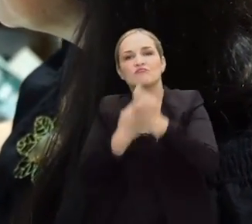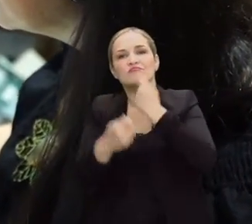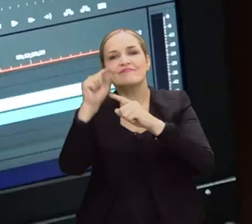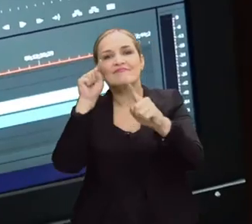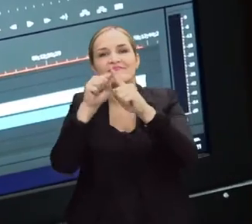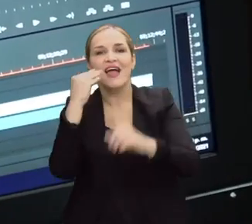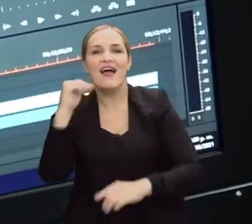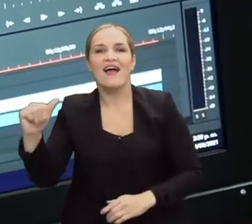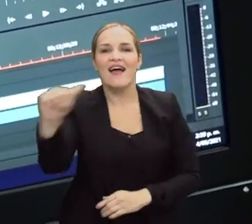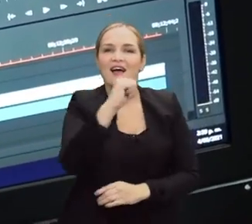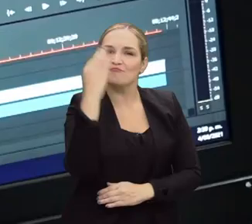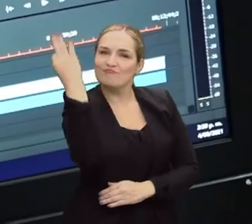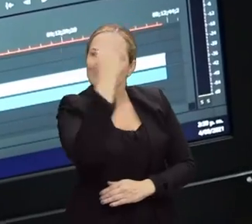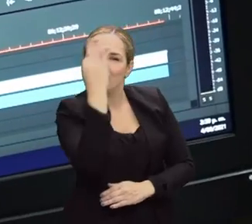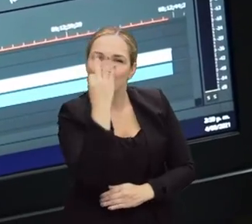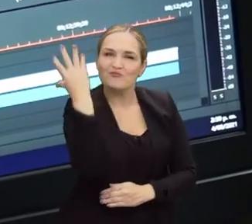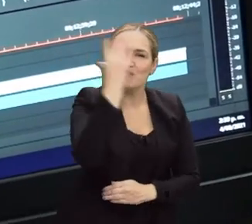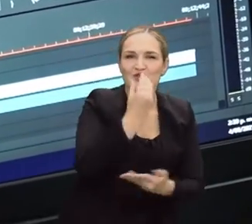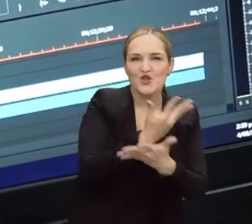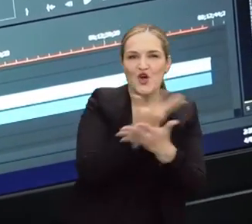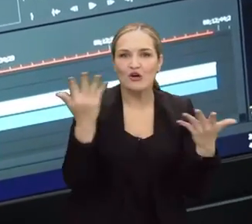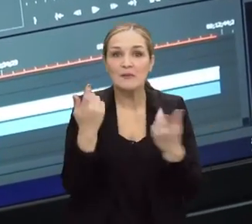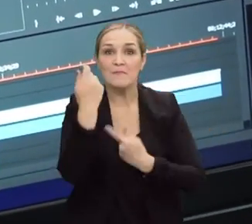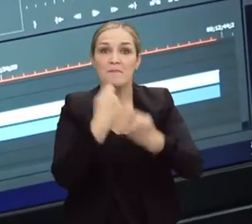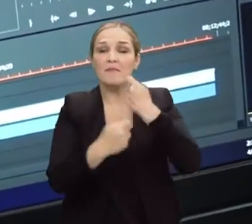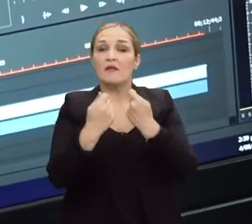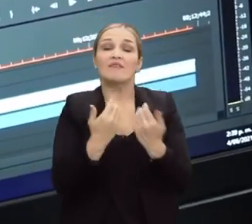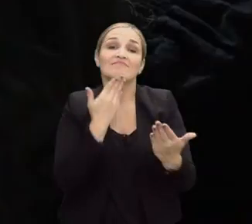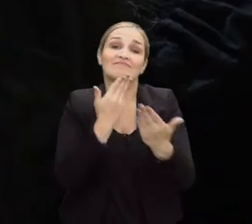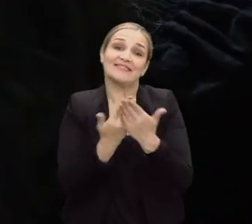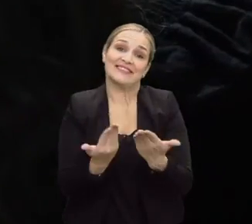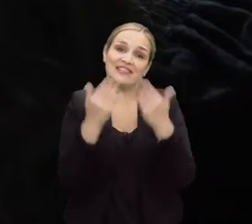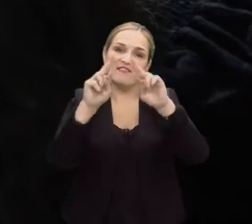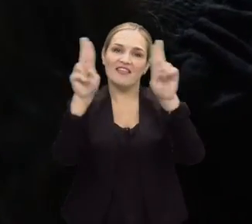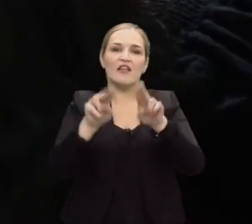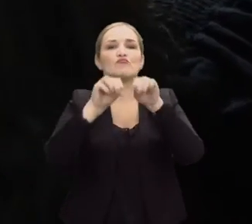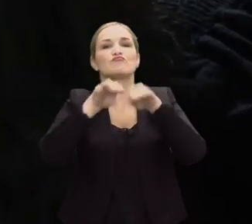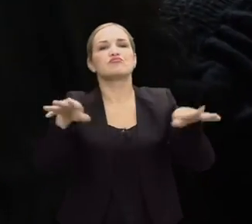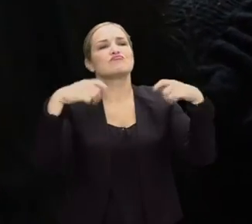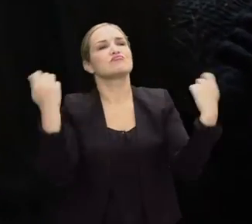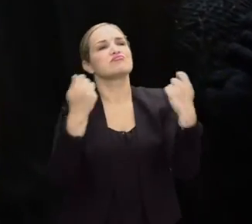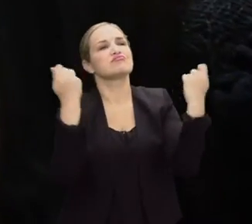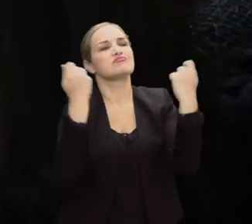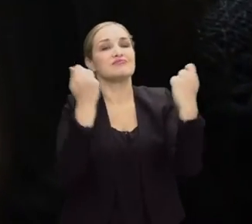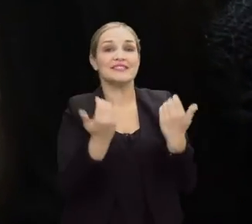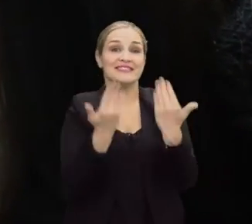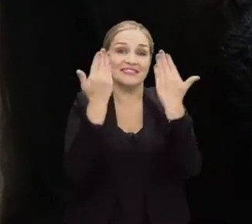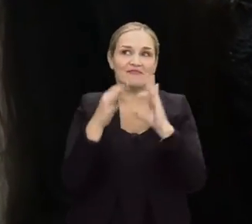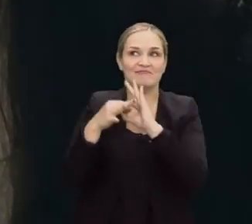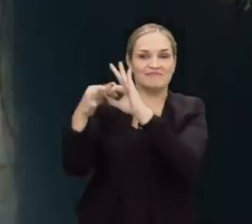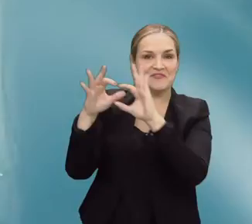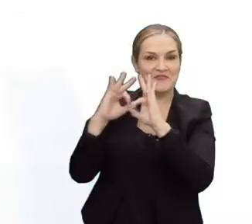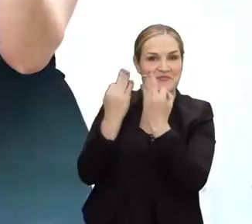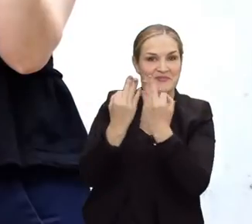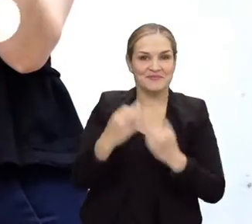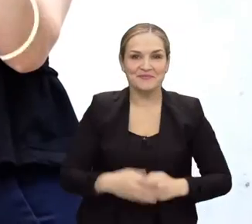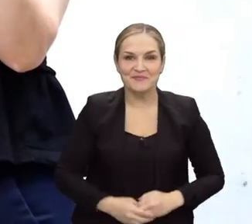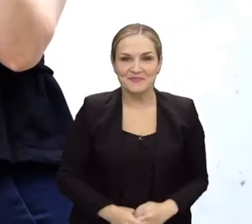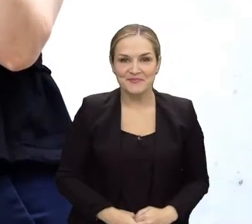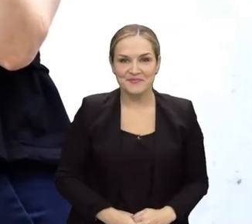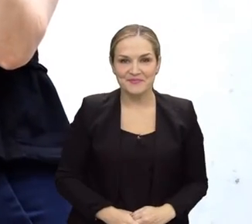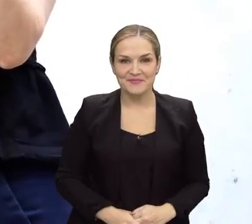productos para las mujeres, todo lo que tiene que ver con belleza. Gracias a la internet podemos vender y comercializar estos productos.